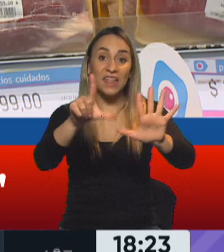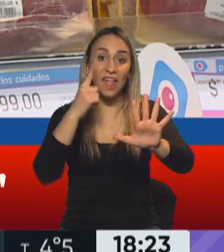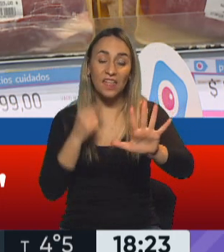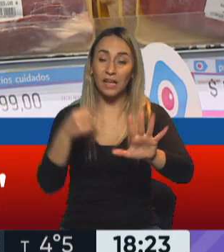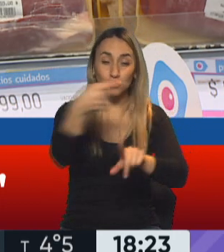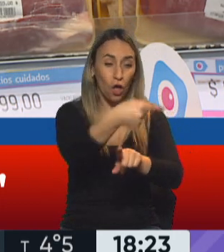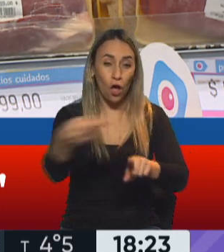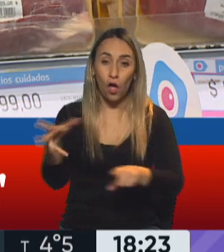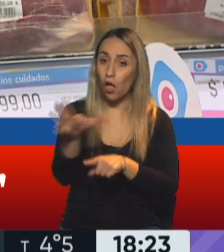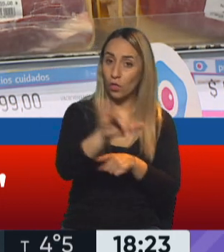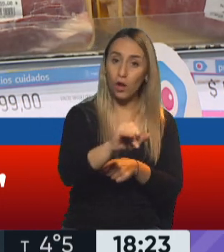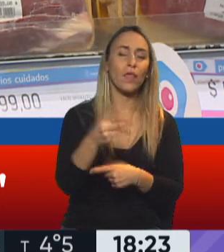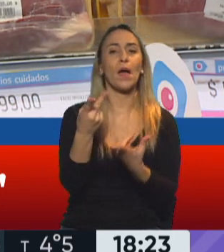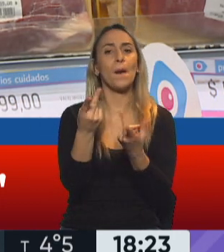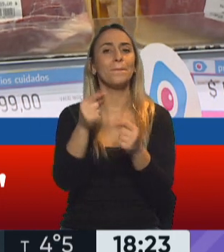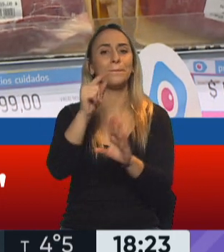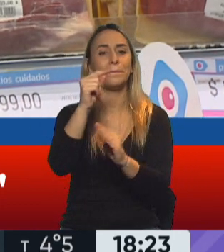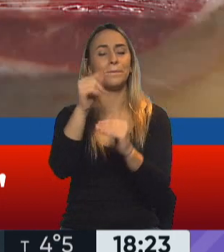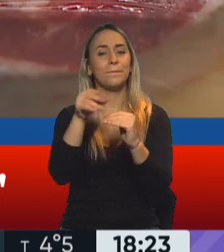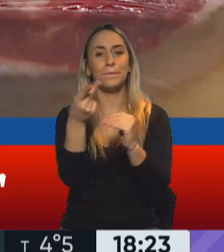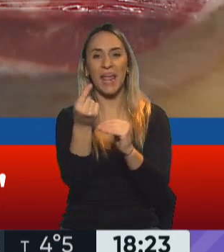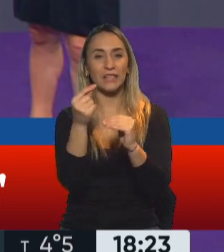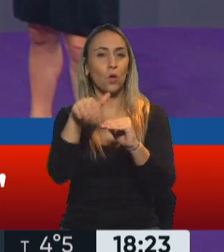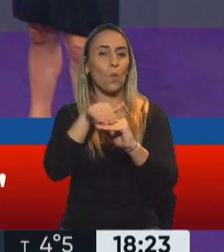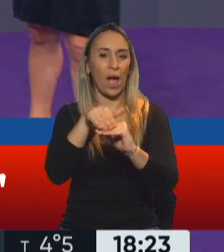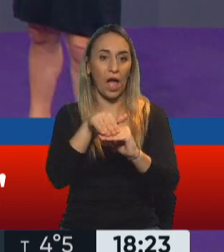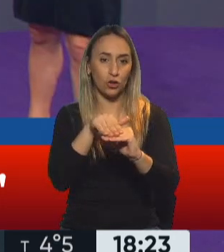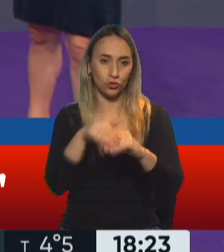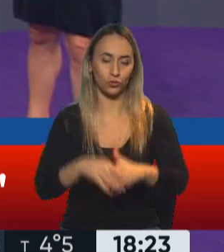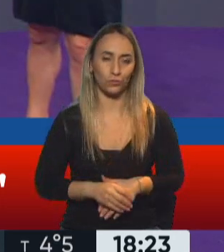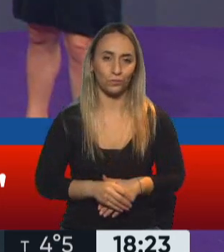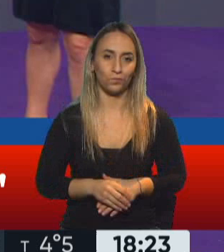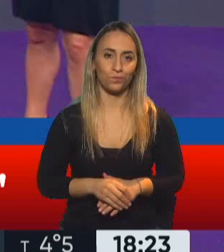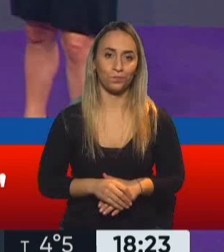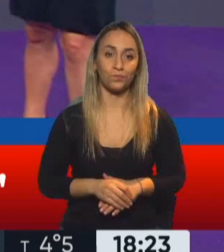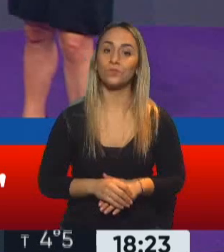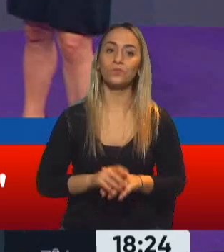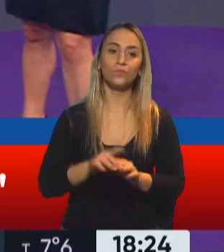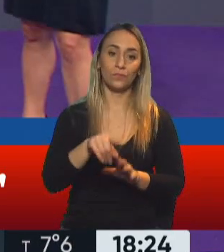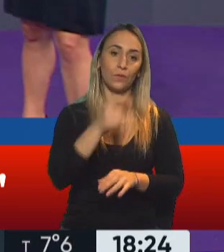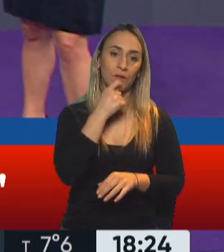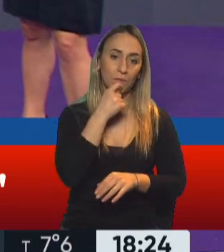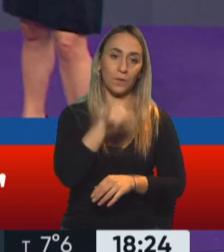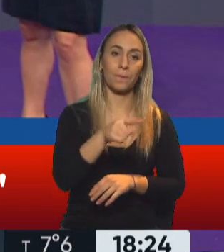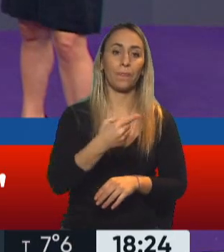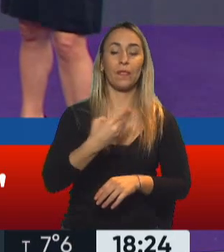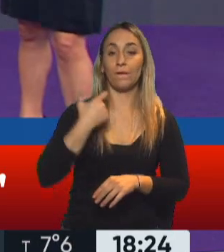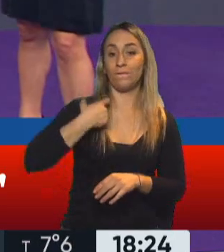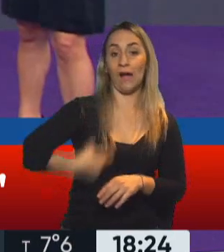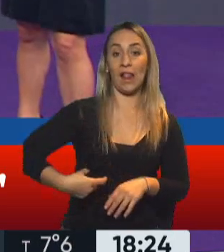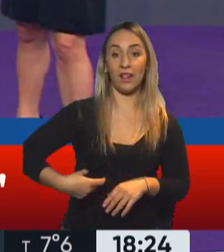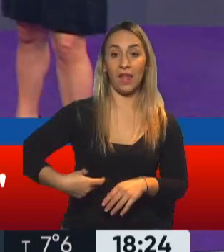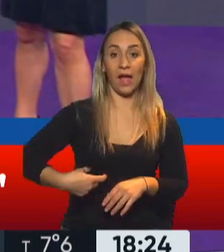hasta 45% más bajos que los valores actuales. Claro. Bueno, podemos leer algunos si querés, ¿no? La falda a